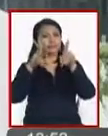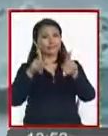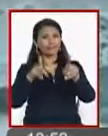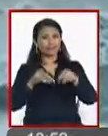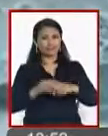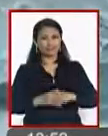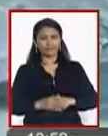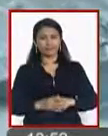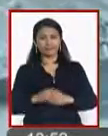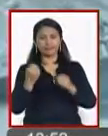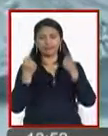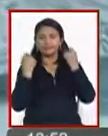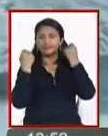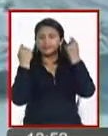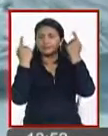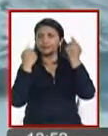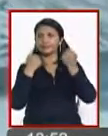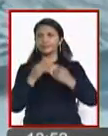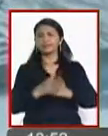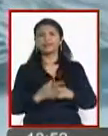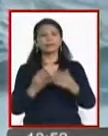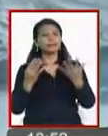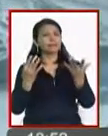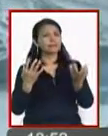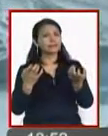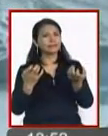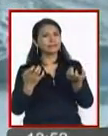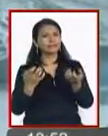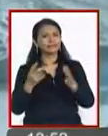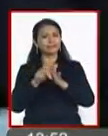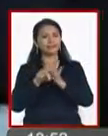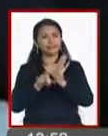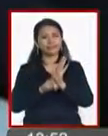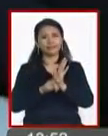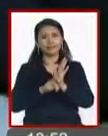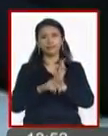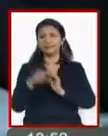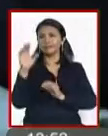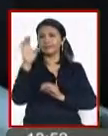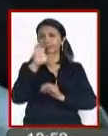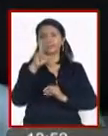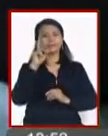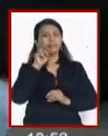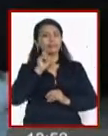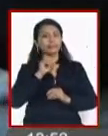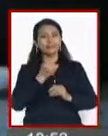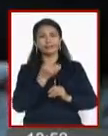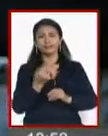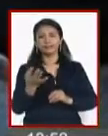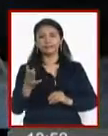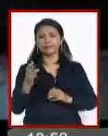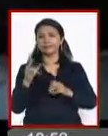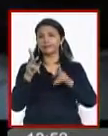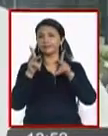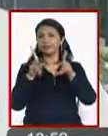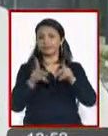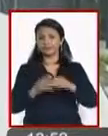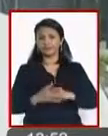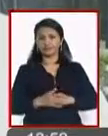persona se despierta y tiene un impulso a lo sexual, digamos, ¿no? A buscar una relación sexual con la